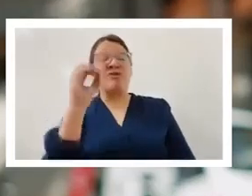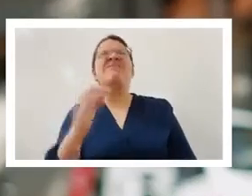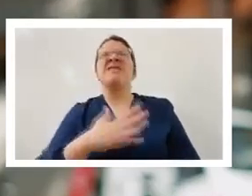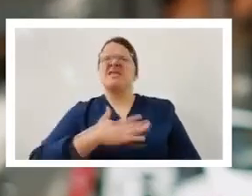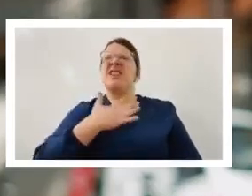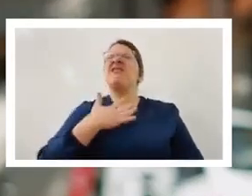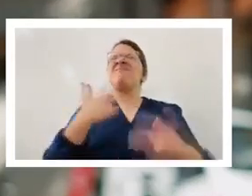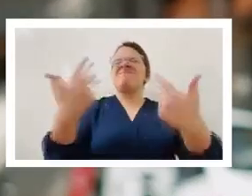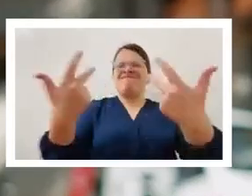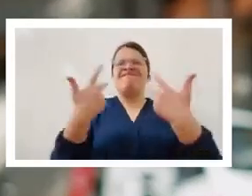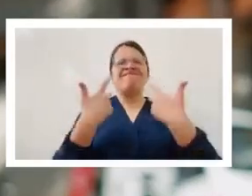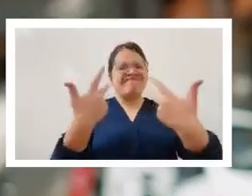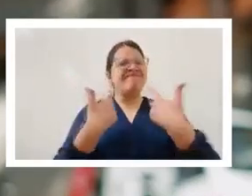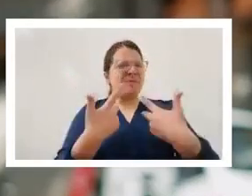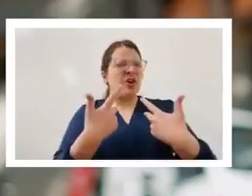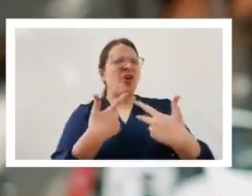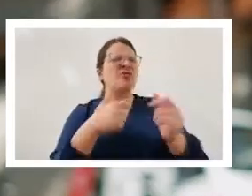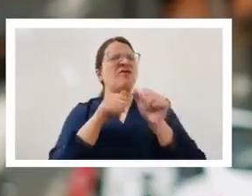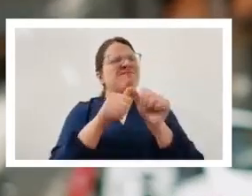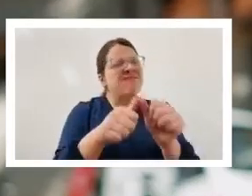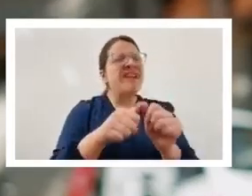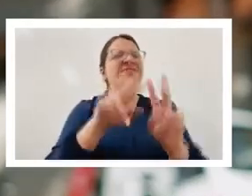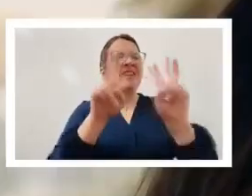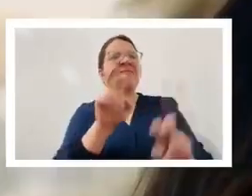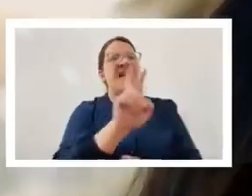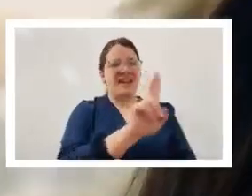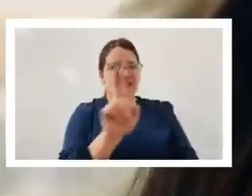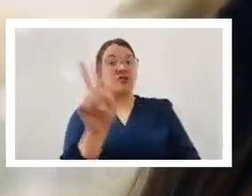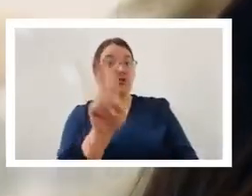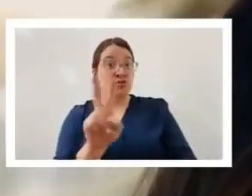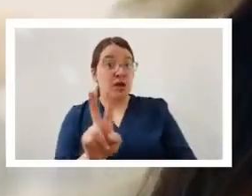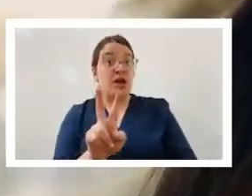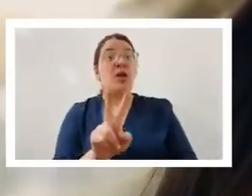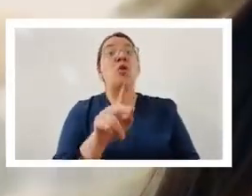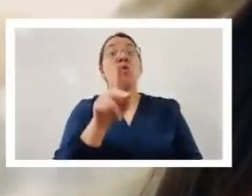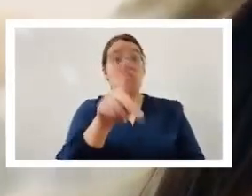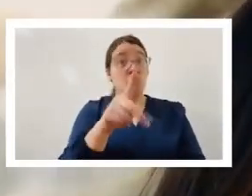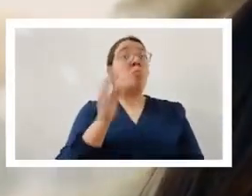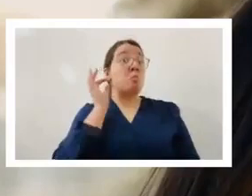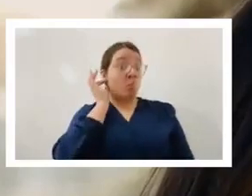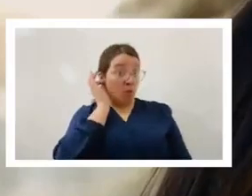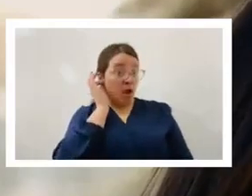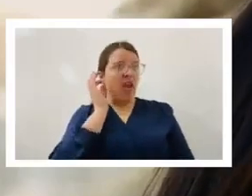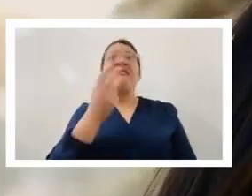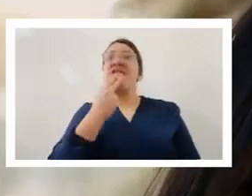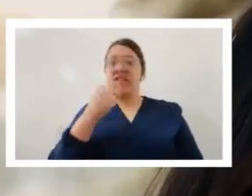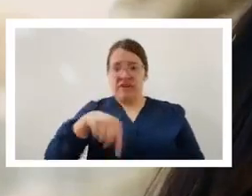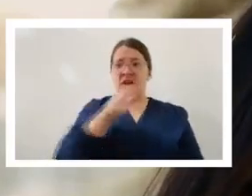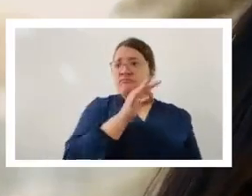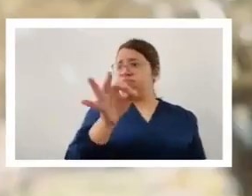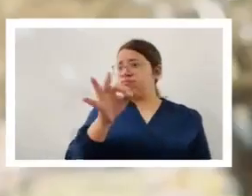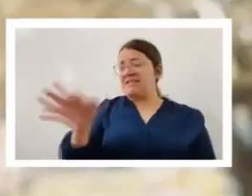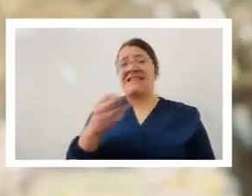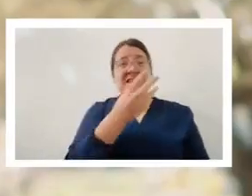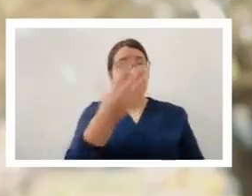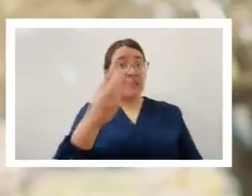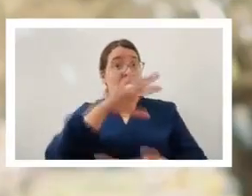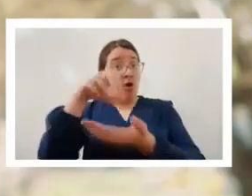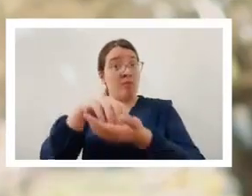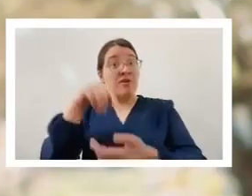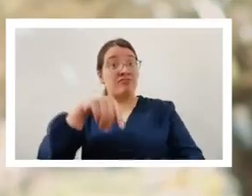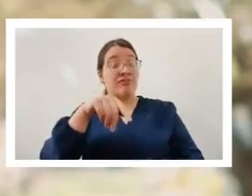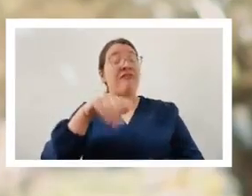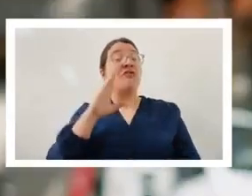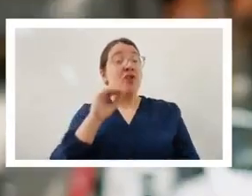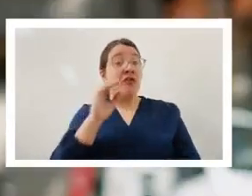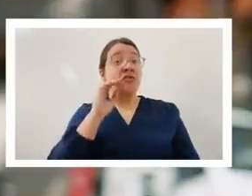es una forma de control. Y por ahí se parte, ¿cierto? Tratando de... Una de las acciones iniciales de los